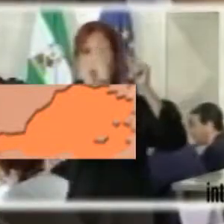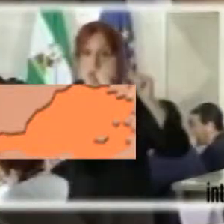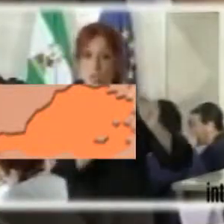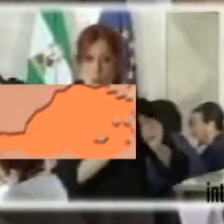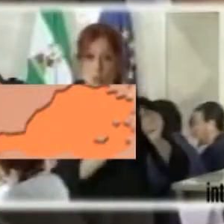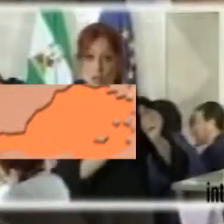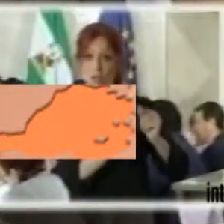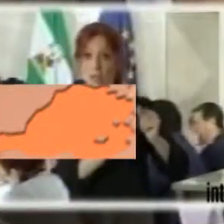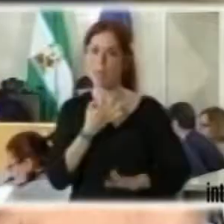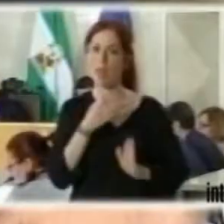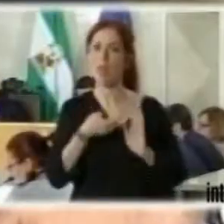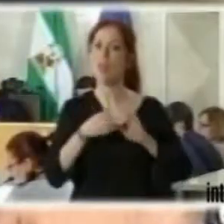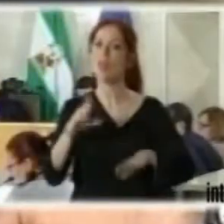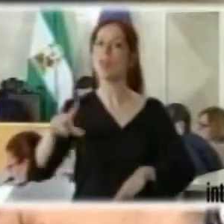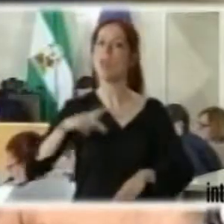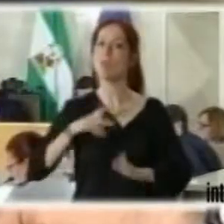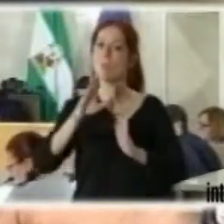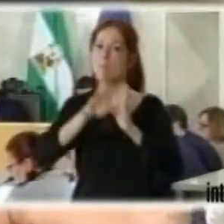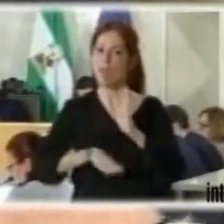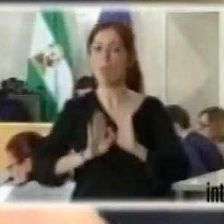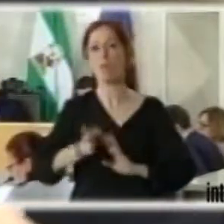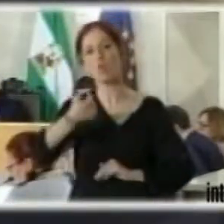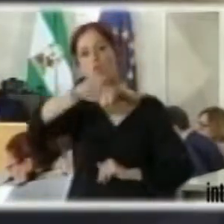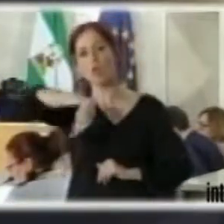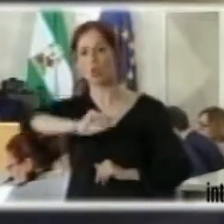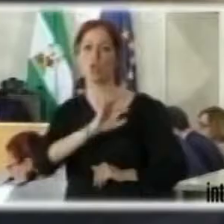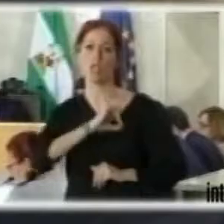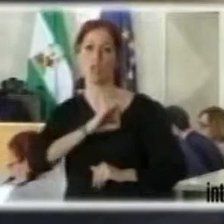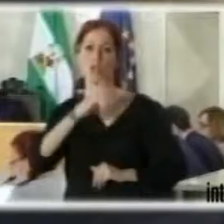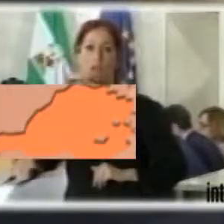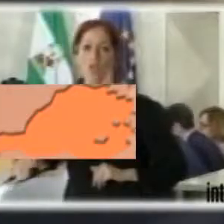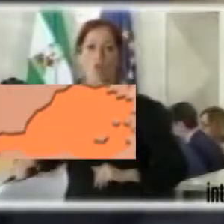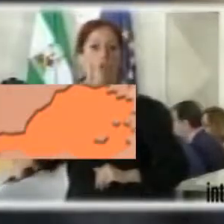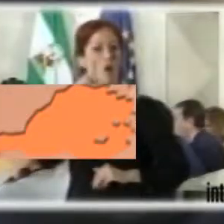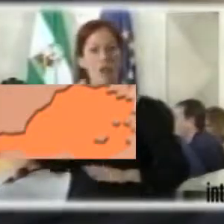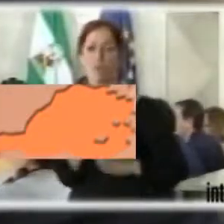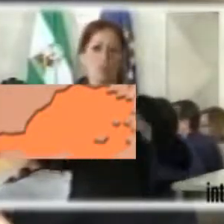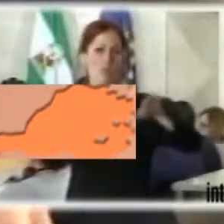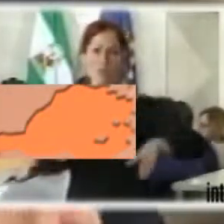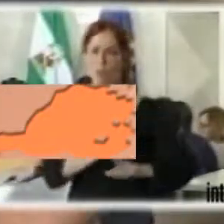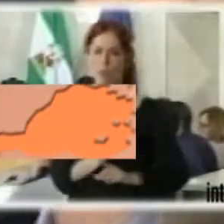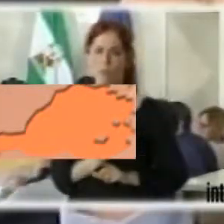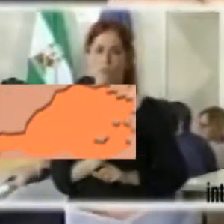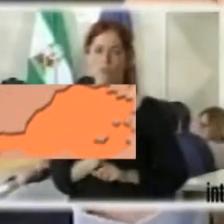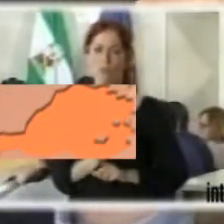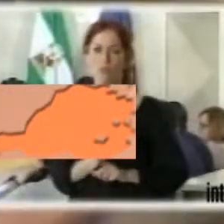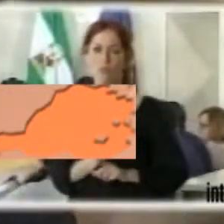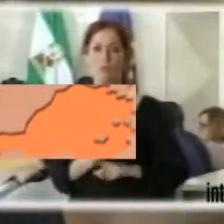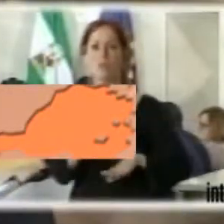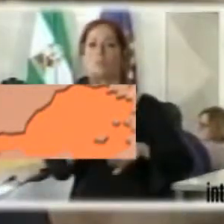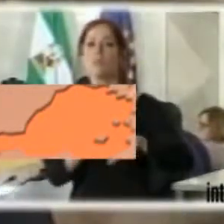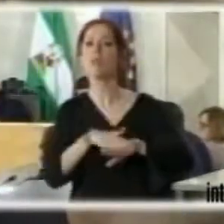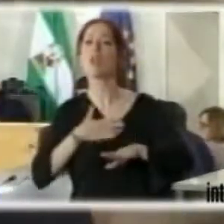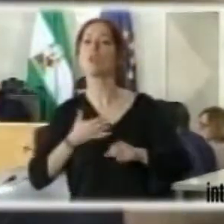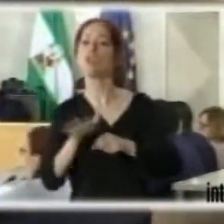pudiéramos hacer en las partidas que ya están hechas. Tampoco somos partidarios, señor Cazorla, de aquello que se debía de haber invertido en